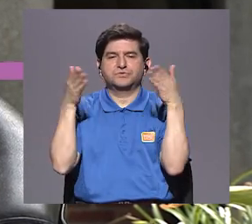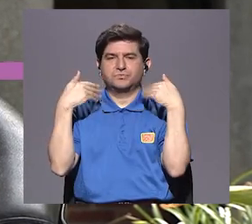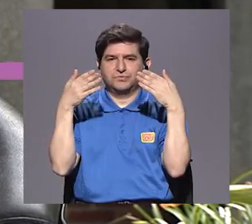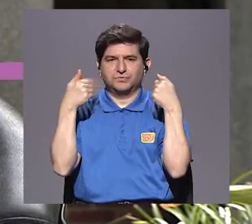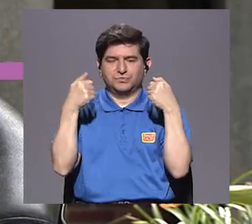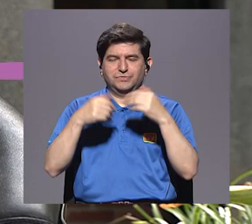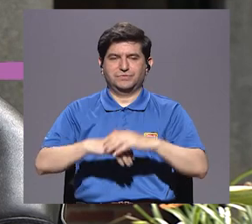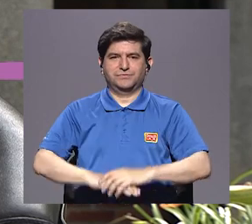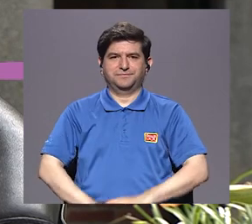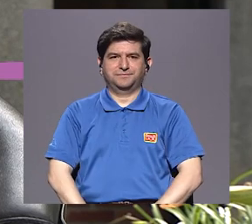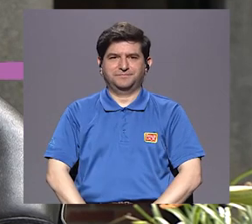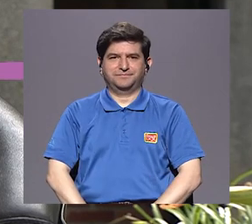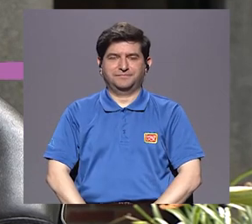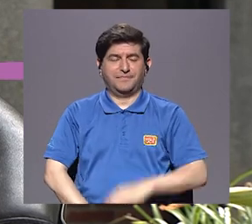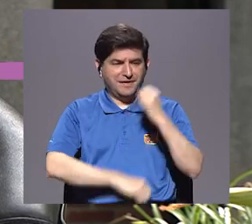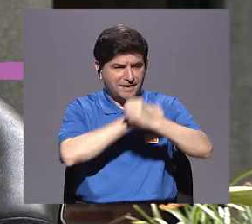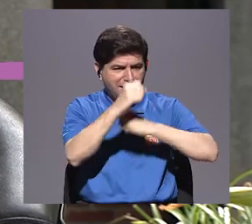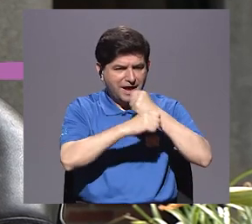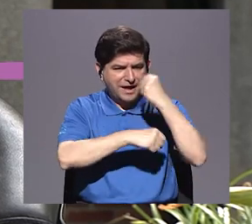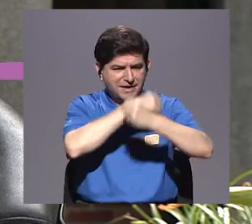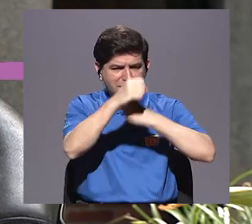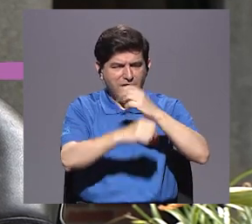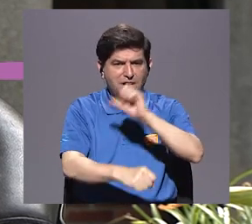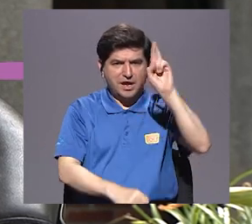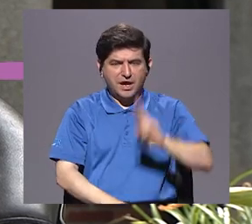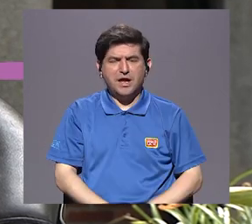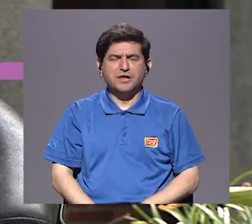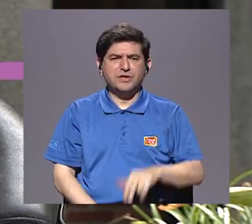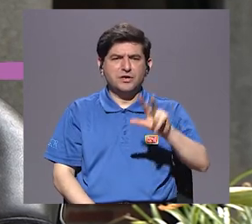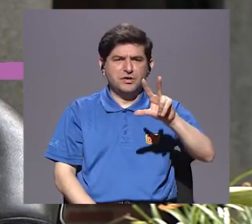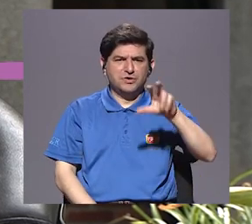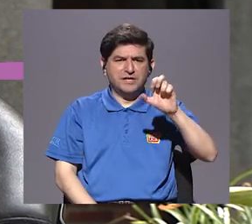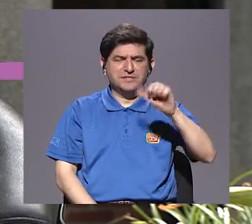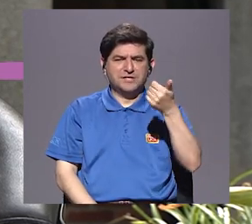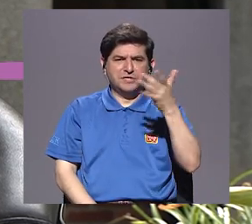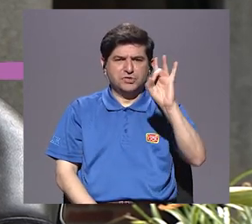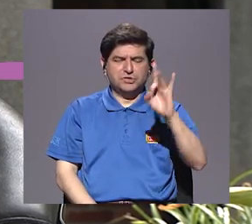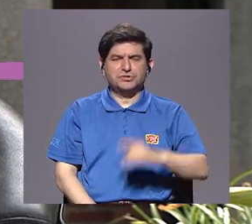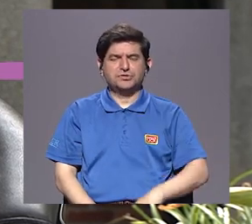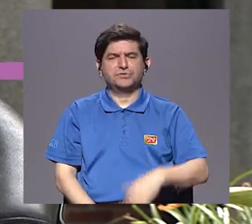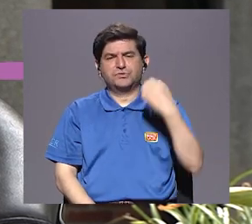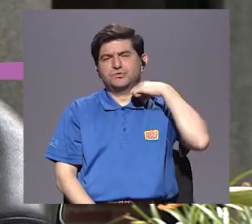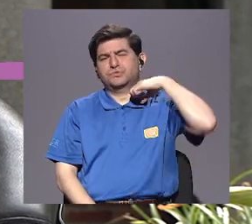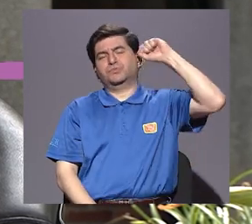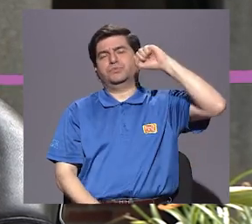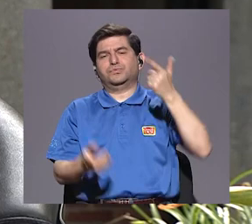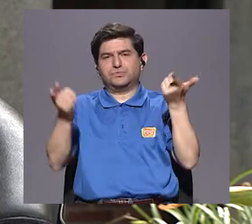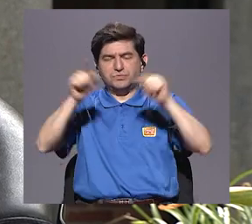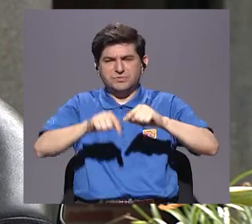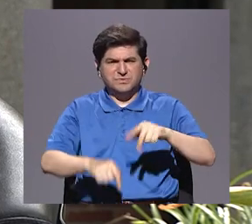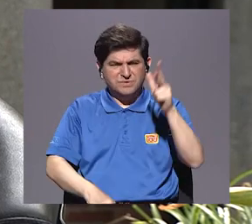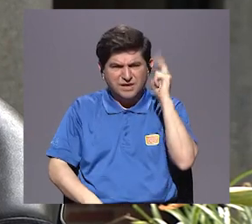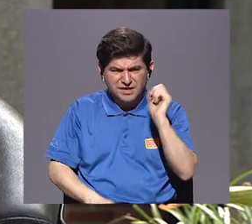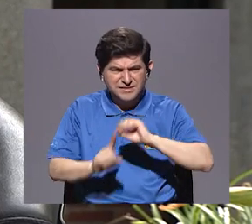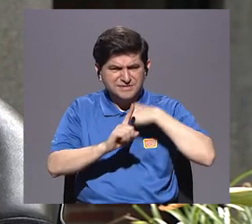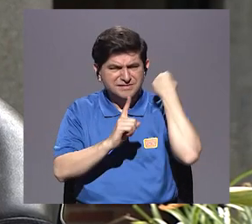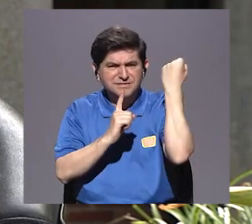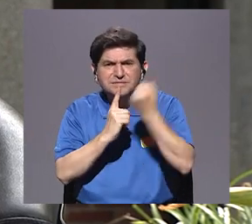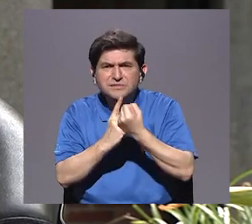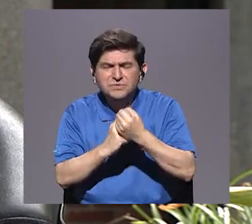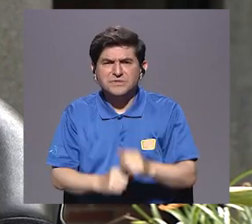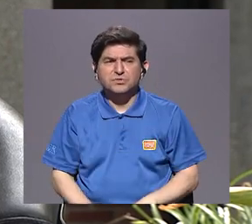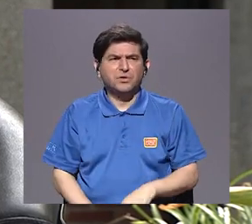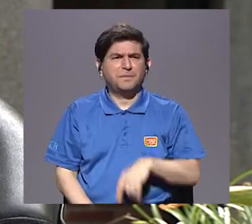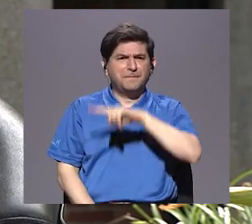Estudios Tropicales. Cada año en Costa Rica ocurren unos 318 suicidios. Cuando escuchamos de estas